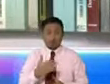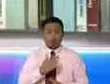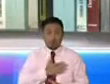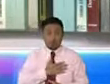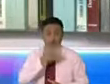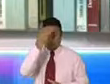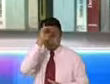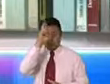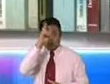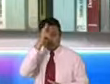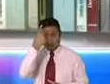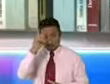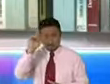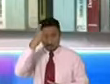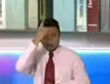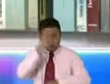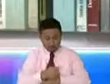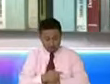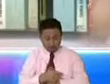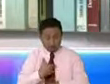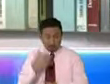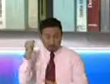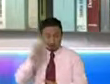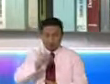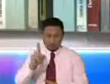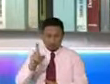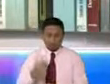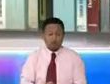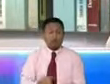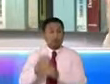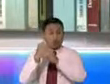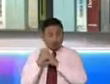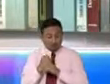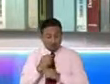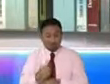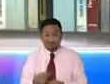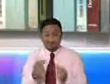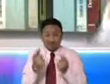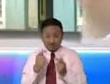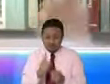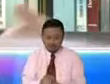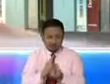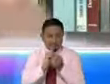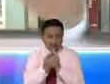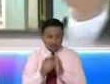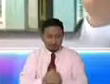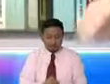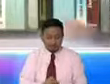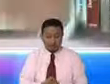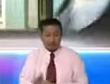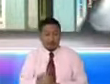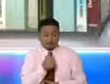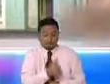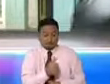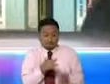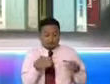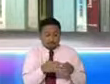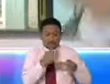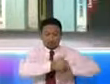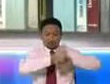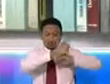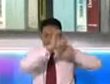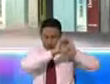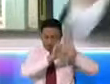primer fallo, tengo no el derecho, la obligación de corregir esos errores. La misma Corte Constitucional ha dicho